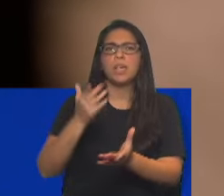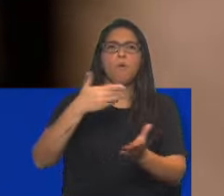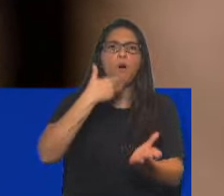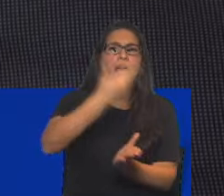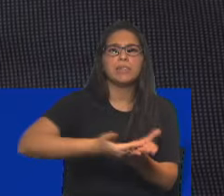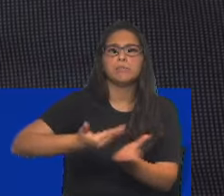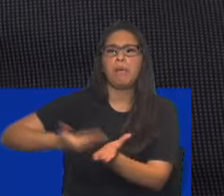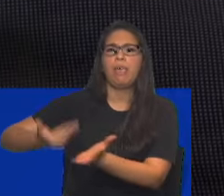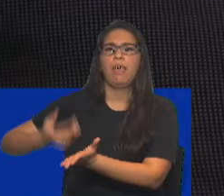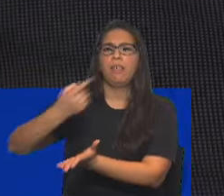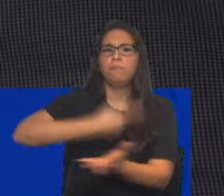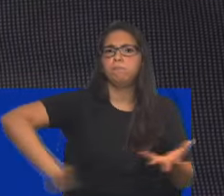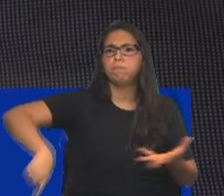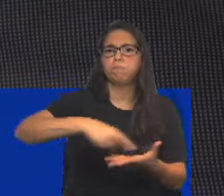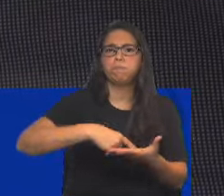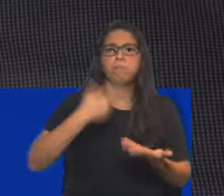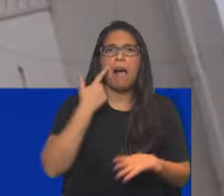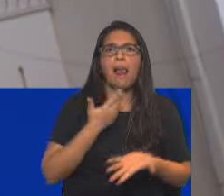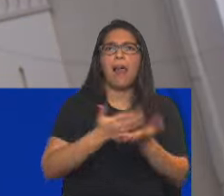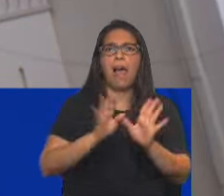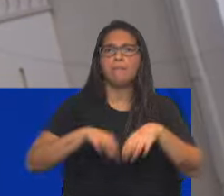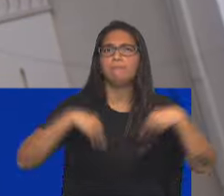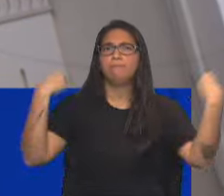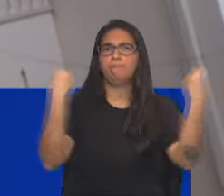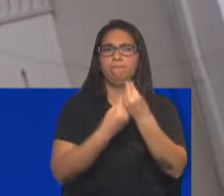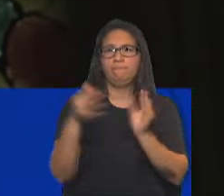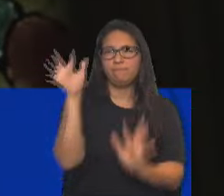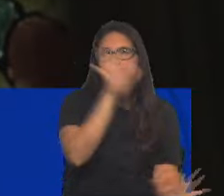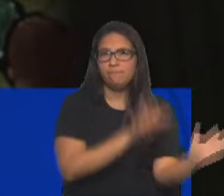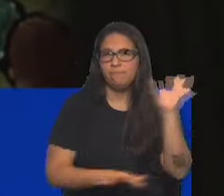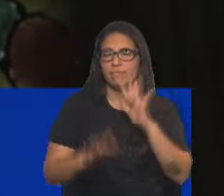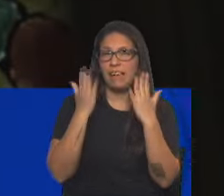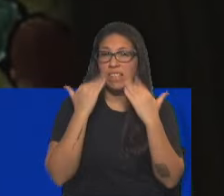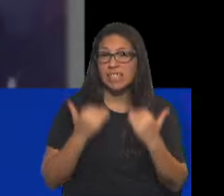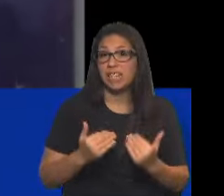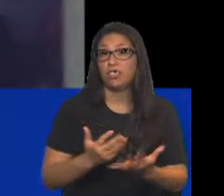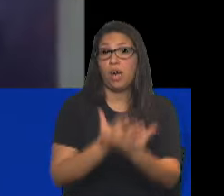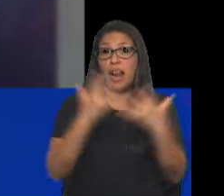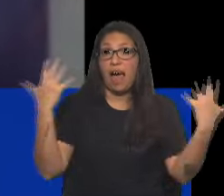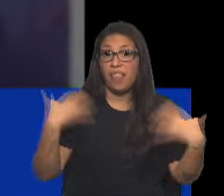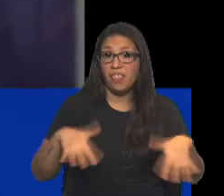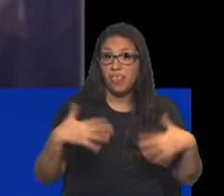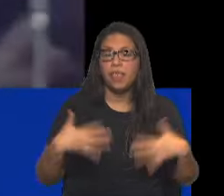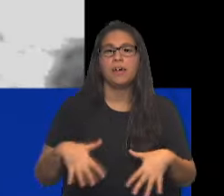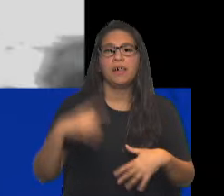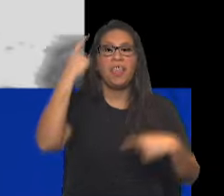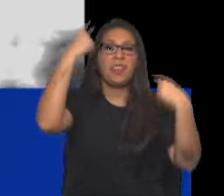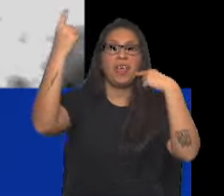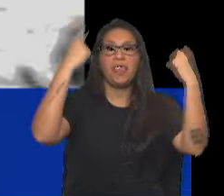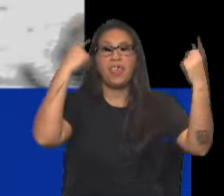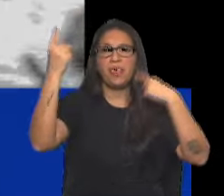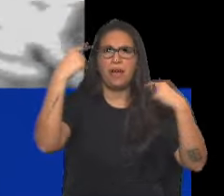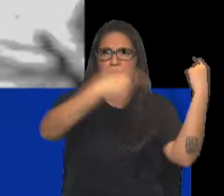expedientes, testimonios para dar forma al rompecabezas de una gran investigación con hipótesis que decíamos, tan diferentes como unas